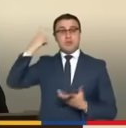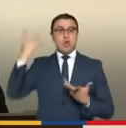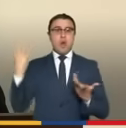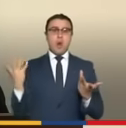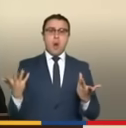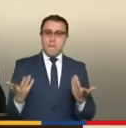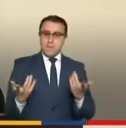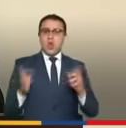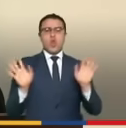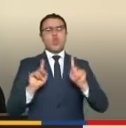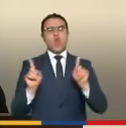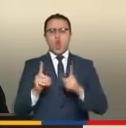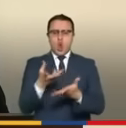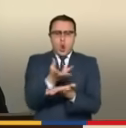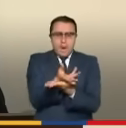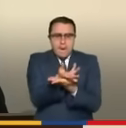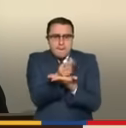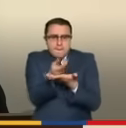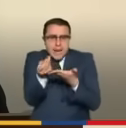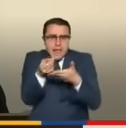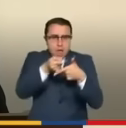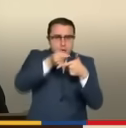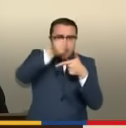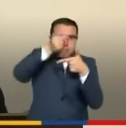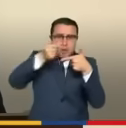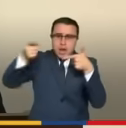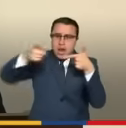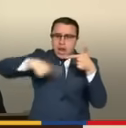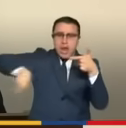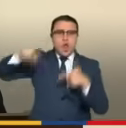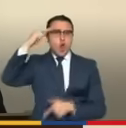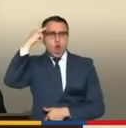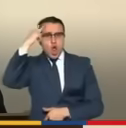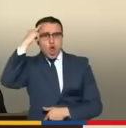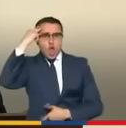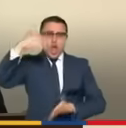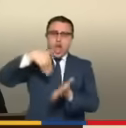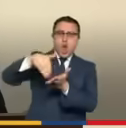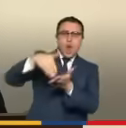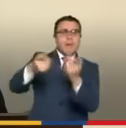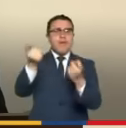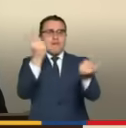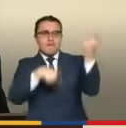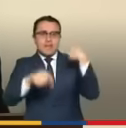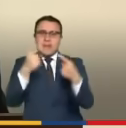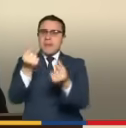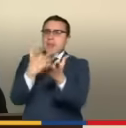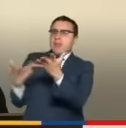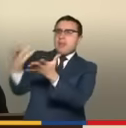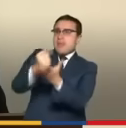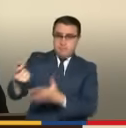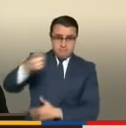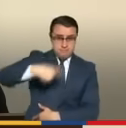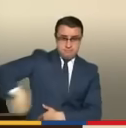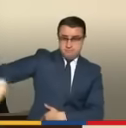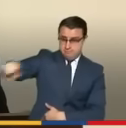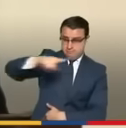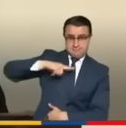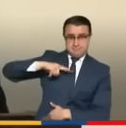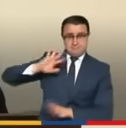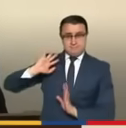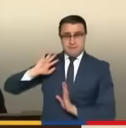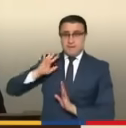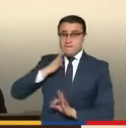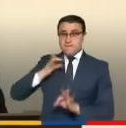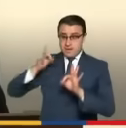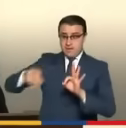los mercados por sí mismos, en sus lógicas de demanda, de oferta, de ganancia, iban a